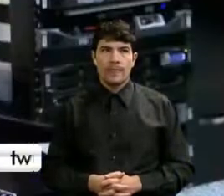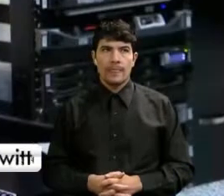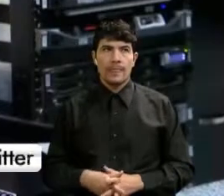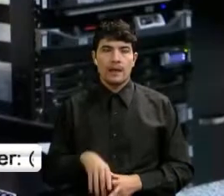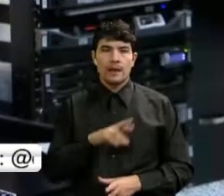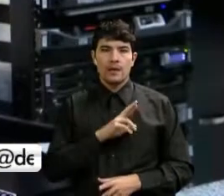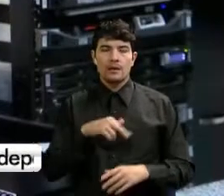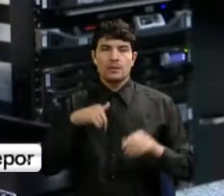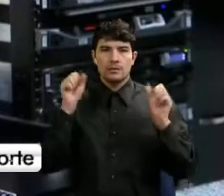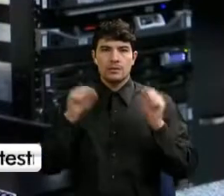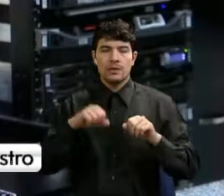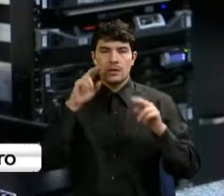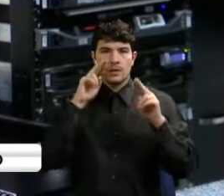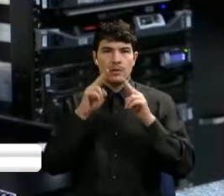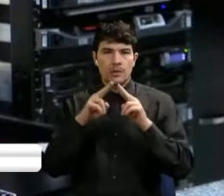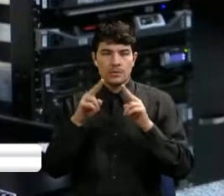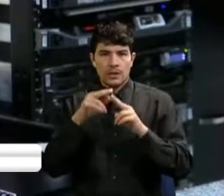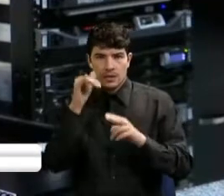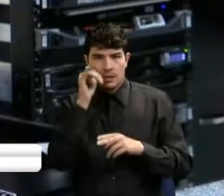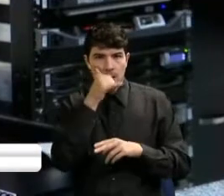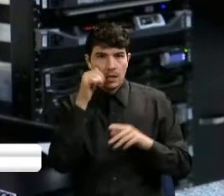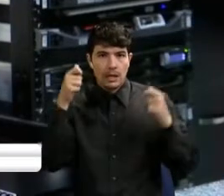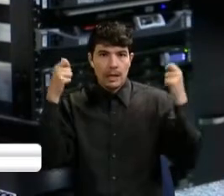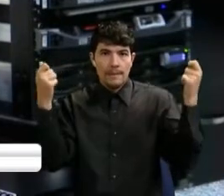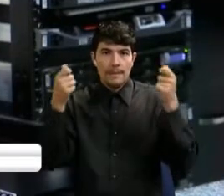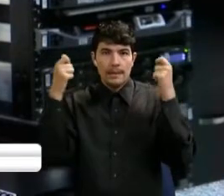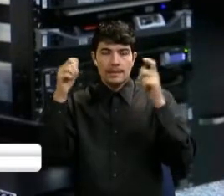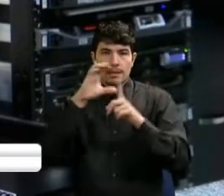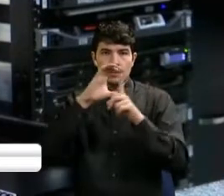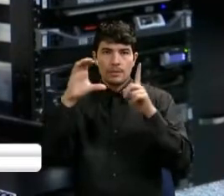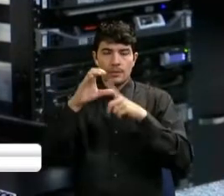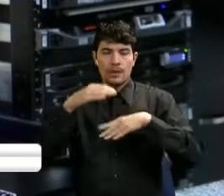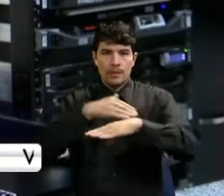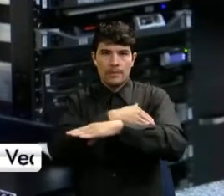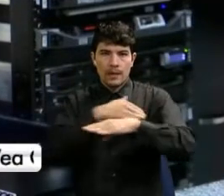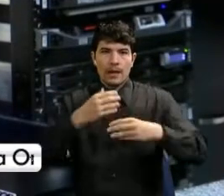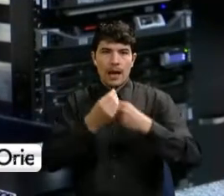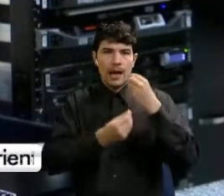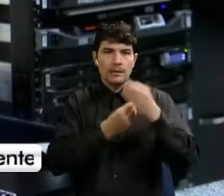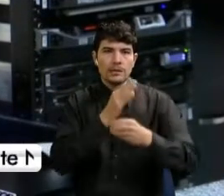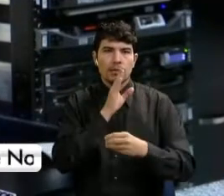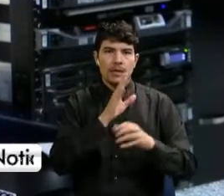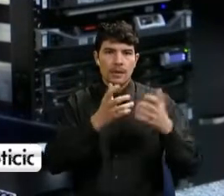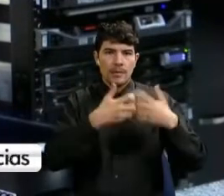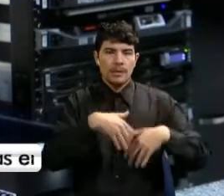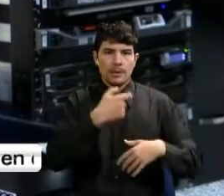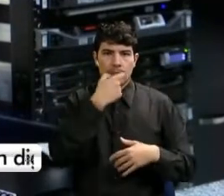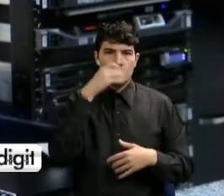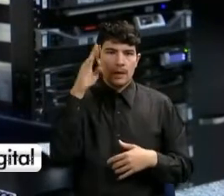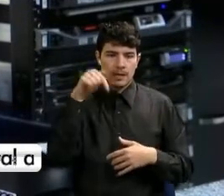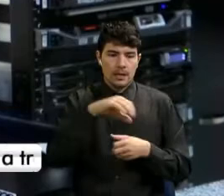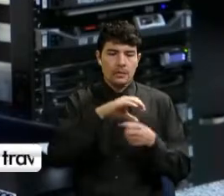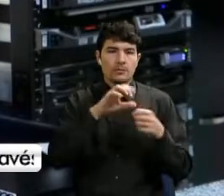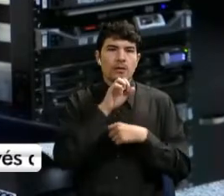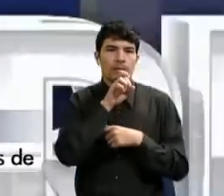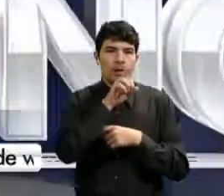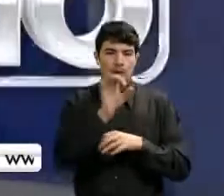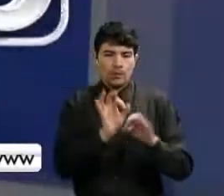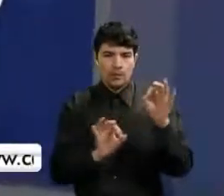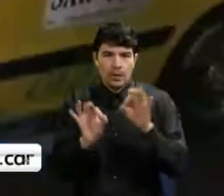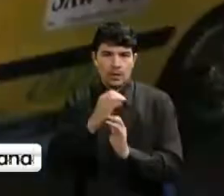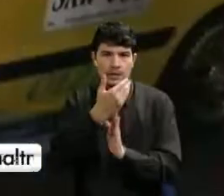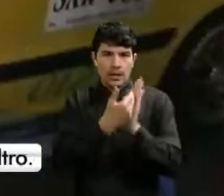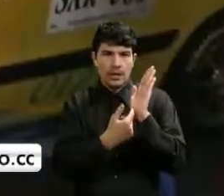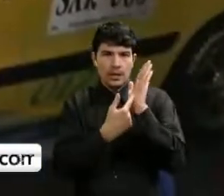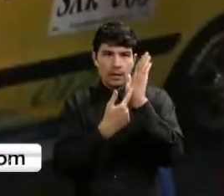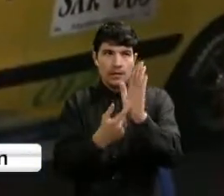pudimos evidenciar con nuestras cámaras las campañas de cultura vial que realiza la Dirección de Tránsito de Bucaramanga. Hemos preparado para todos ustedes el siguiente informe.